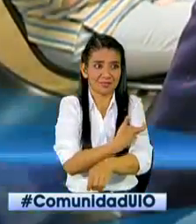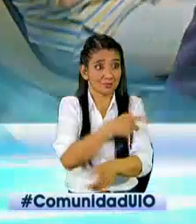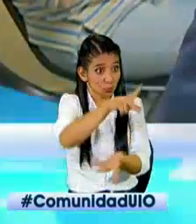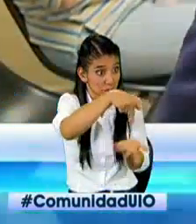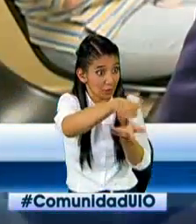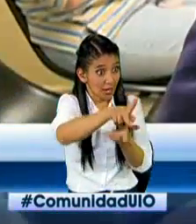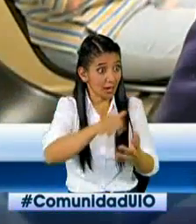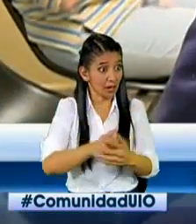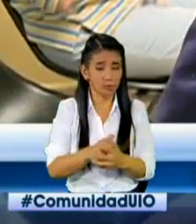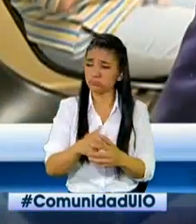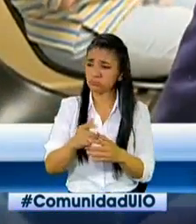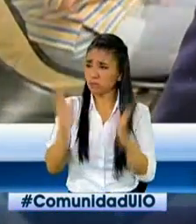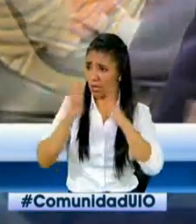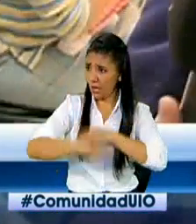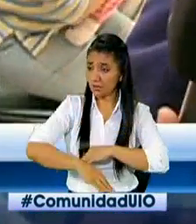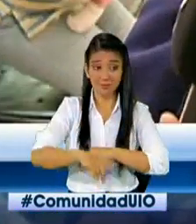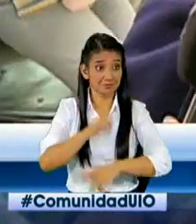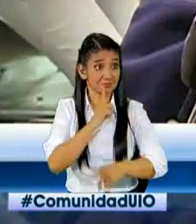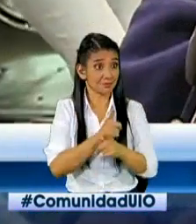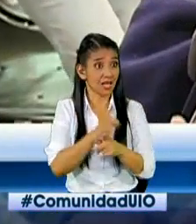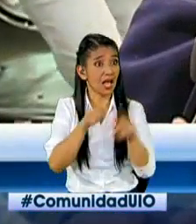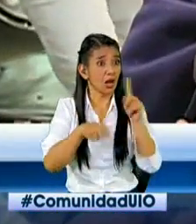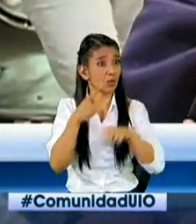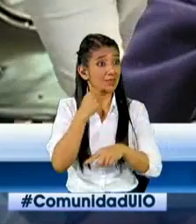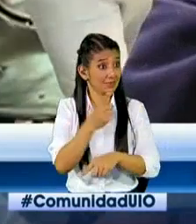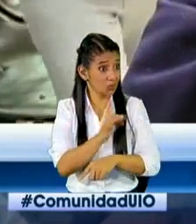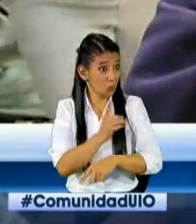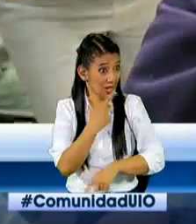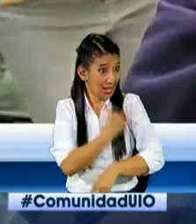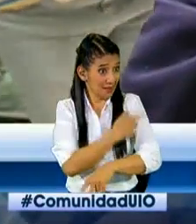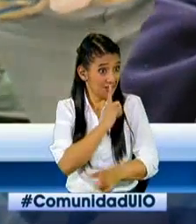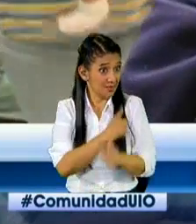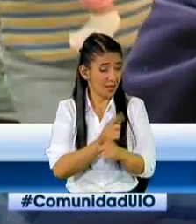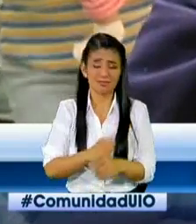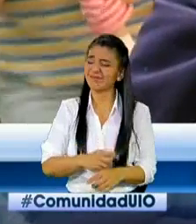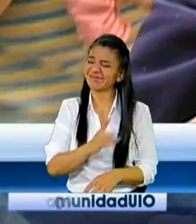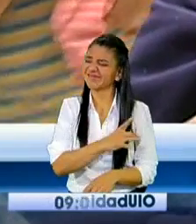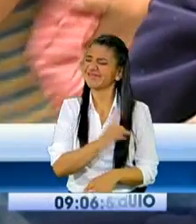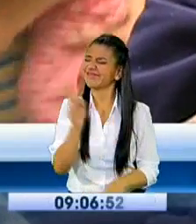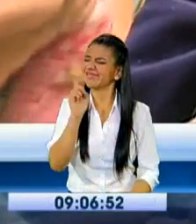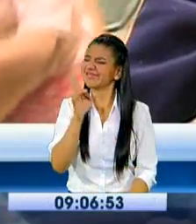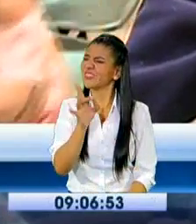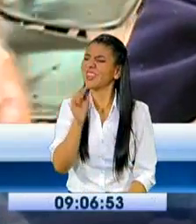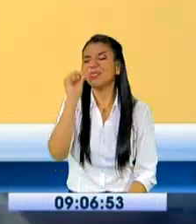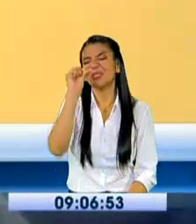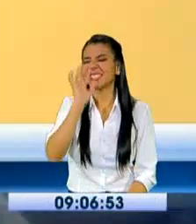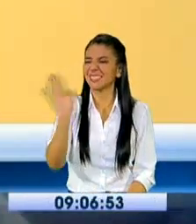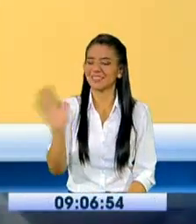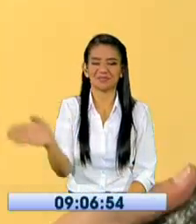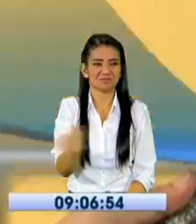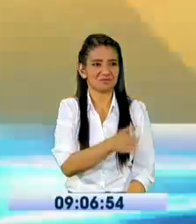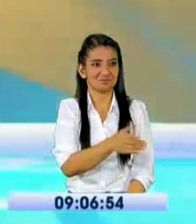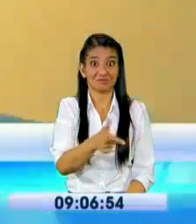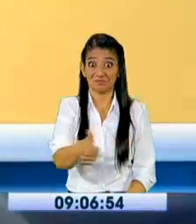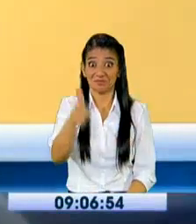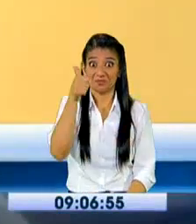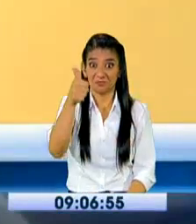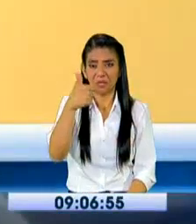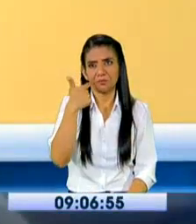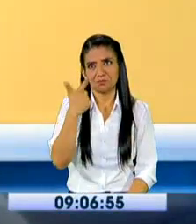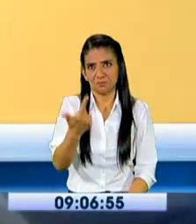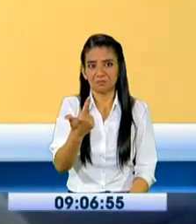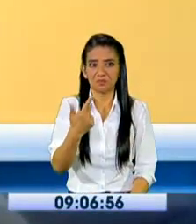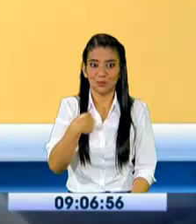No. ¿Es gratis? Sí. Mucha gente dice que duele, ¿no? No, no duele. Poquito. Muy bien, porque así